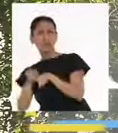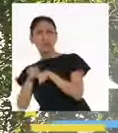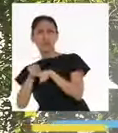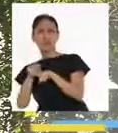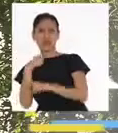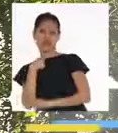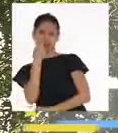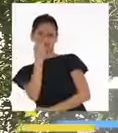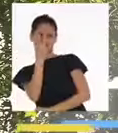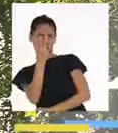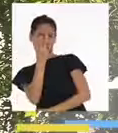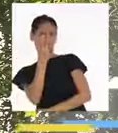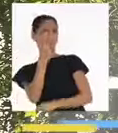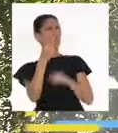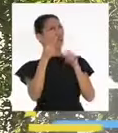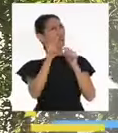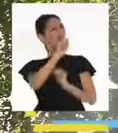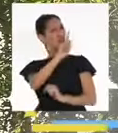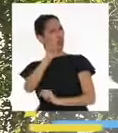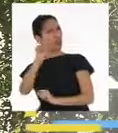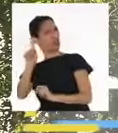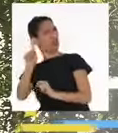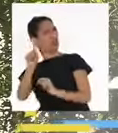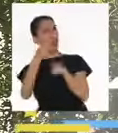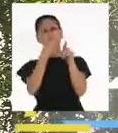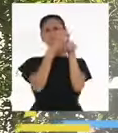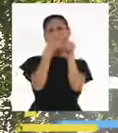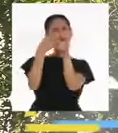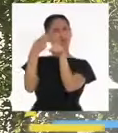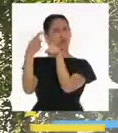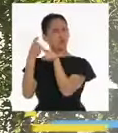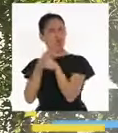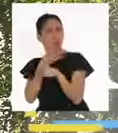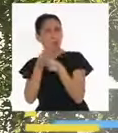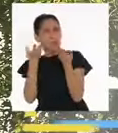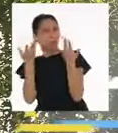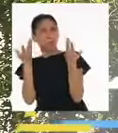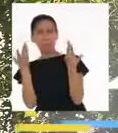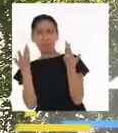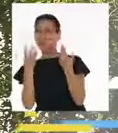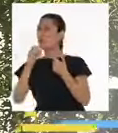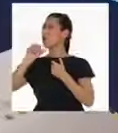cada frecuencia. ¿Habrá otra manera de representar esa información?